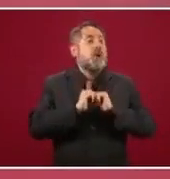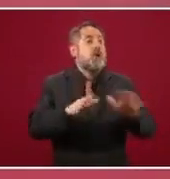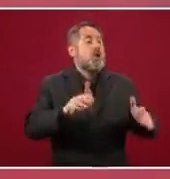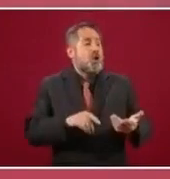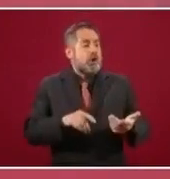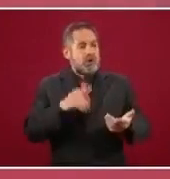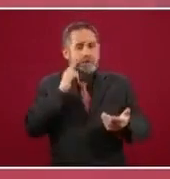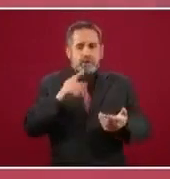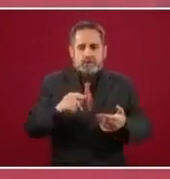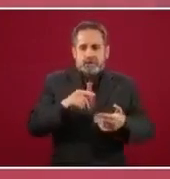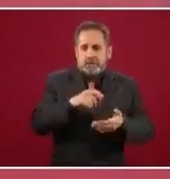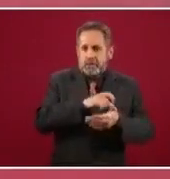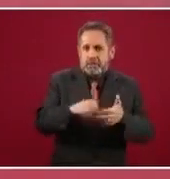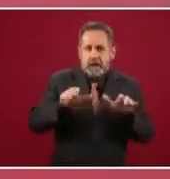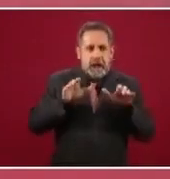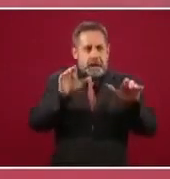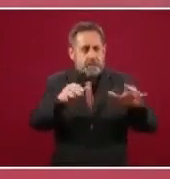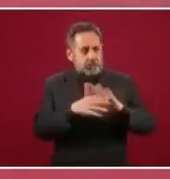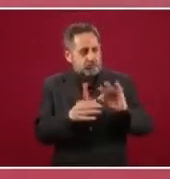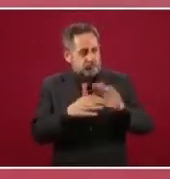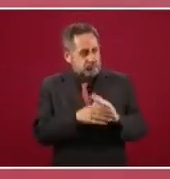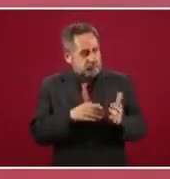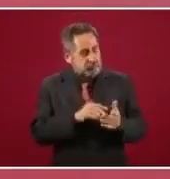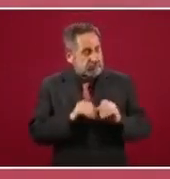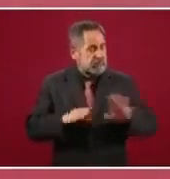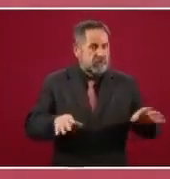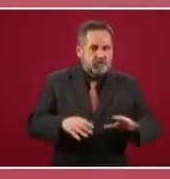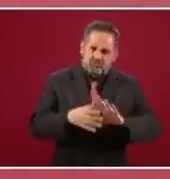cuando compraron el avión,